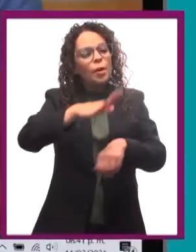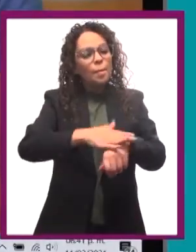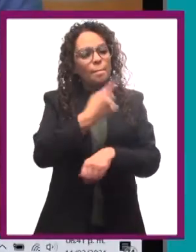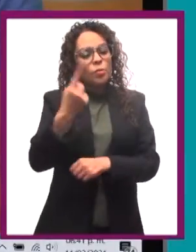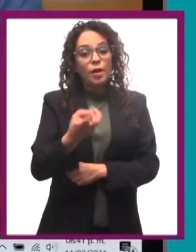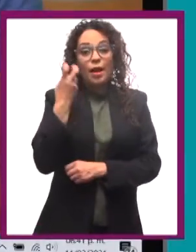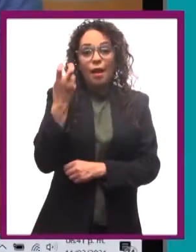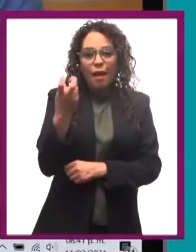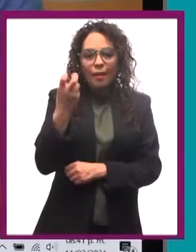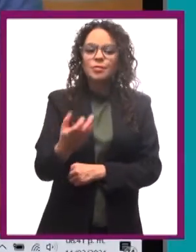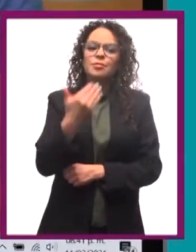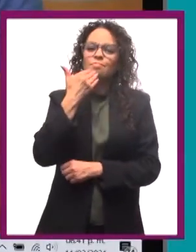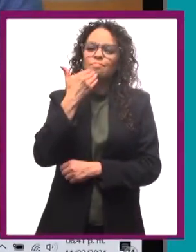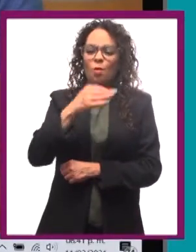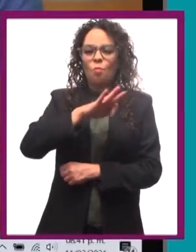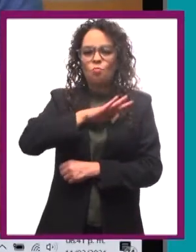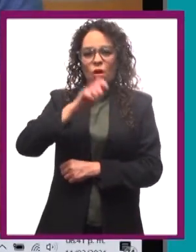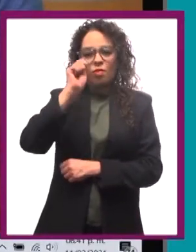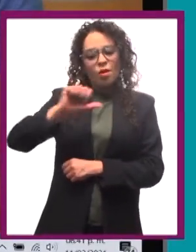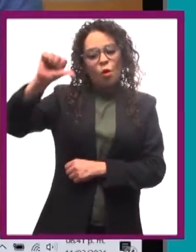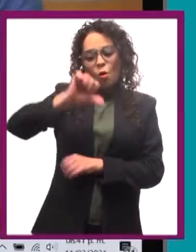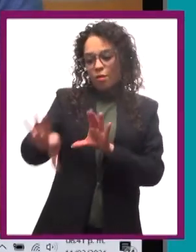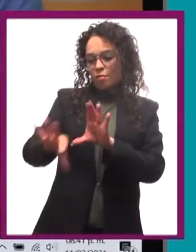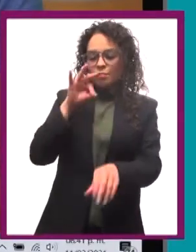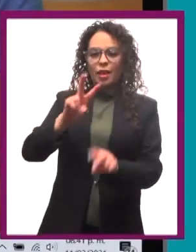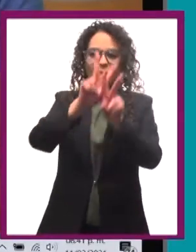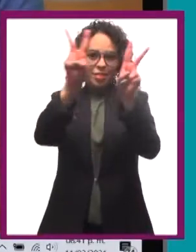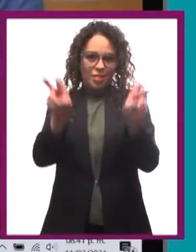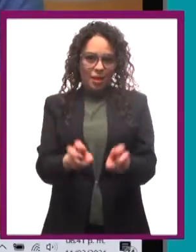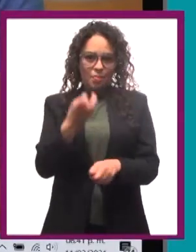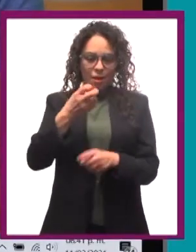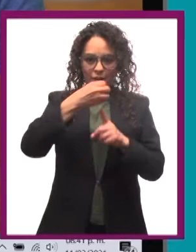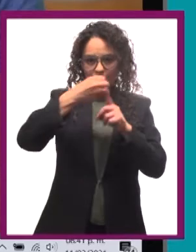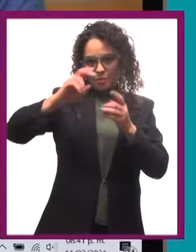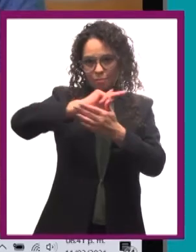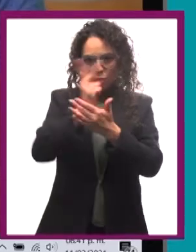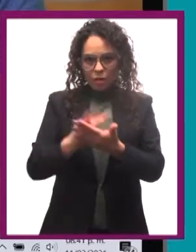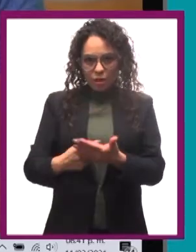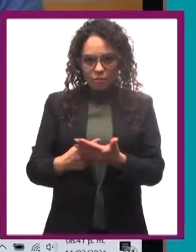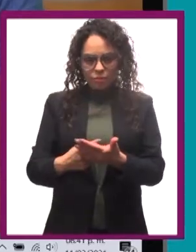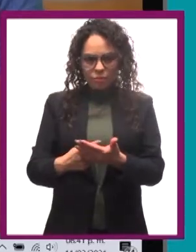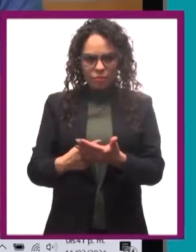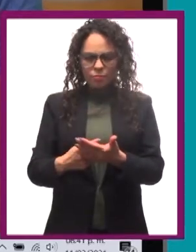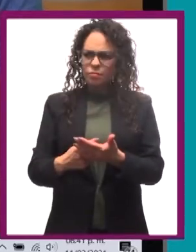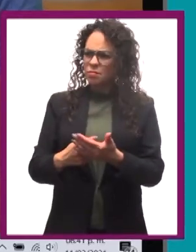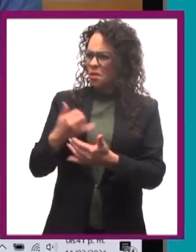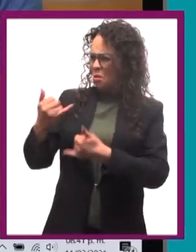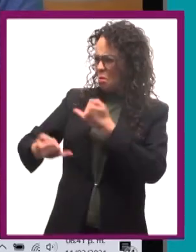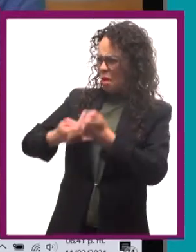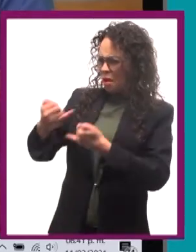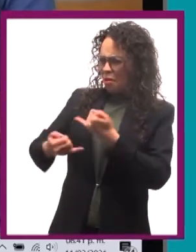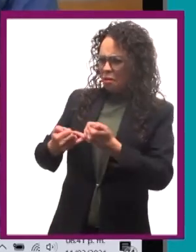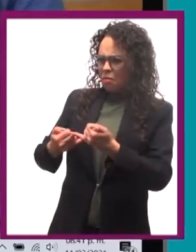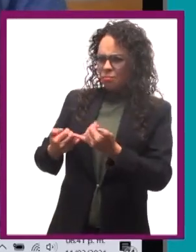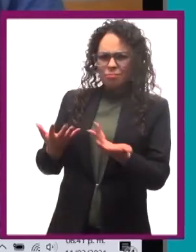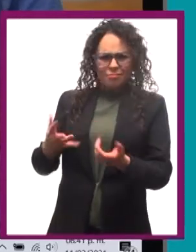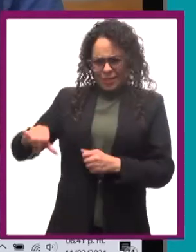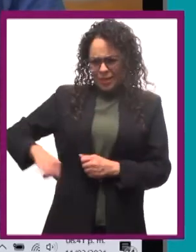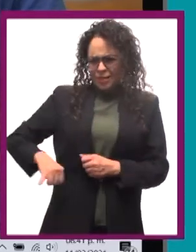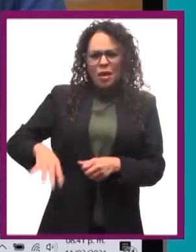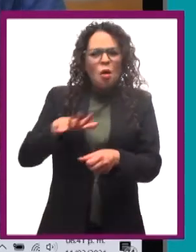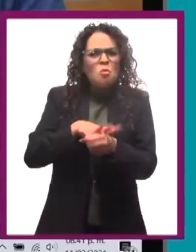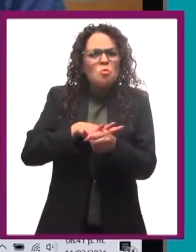No. Lo digo porque tal vez ese sea un buen pretexto para el tema del programa. ¿El juego? ¿Qué